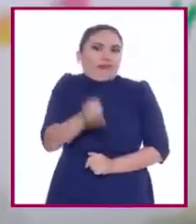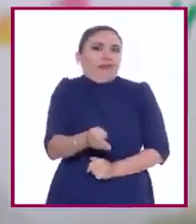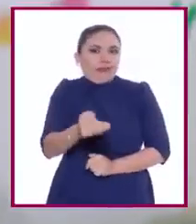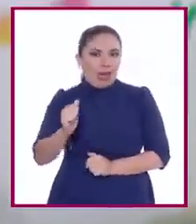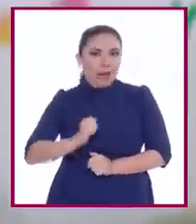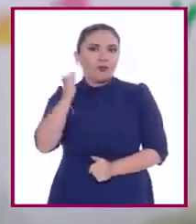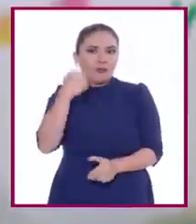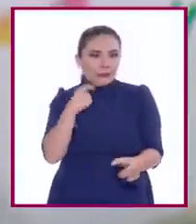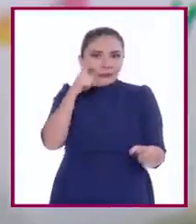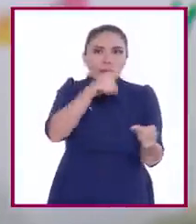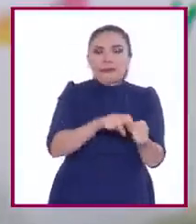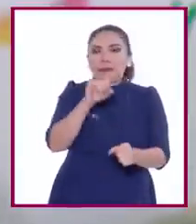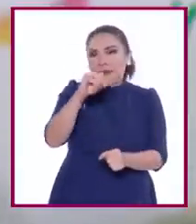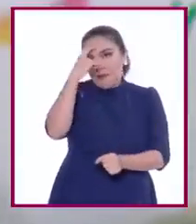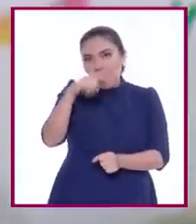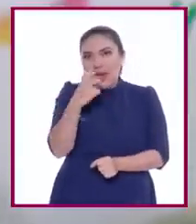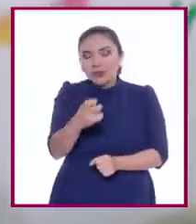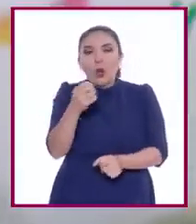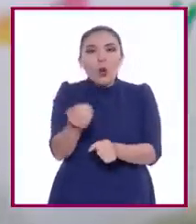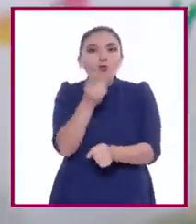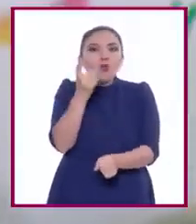a dejar de pasar esta